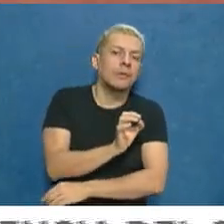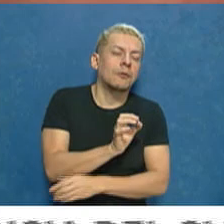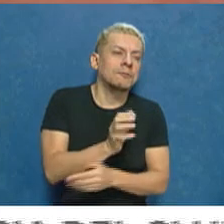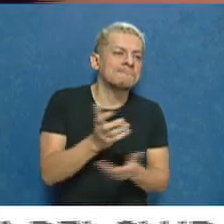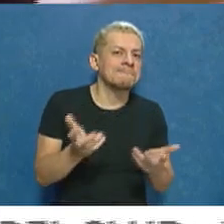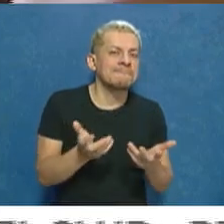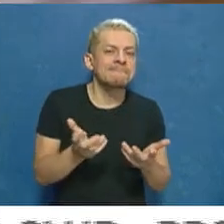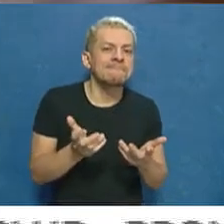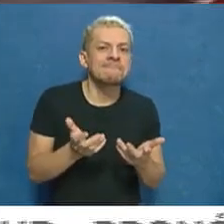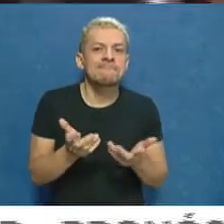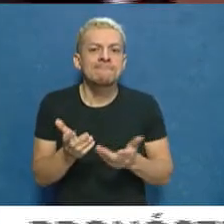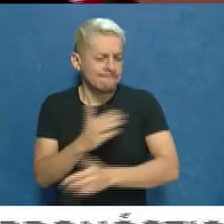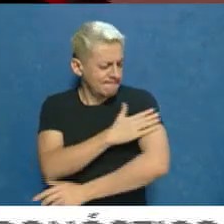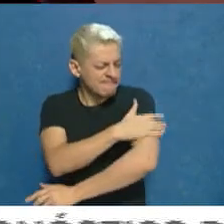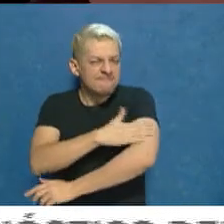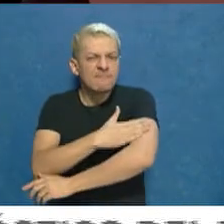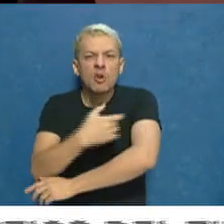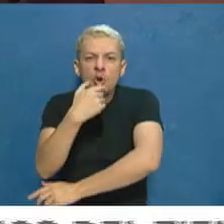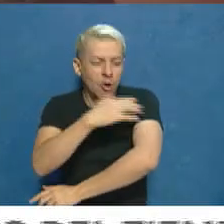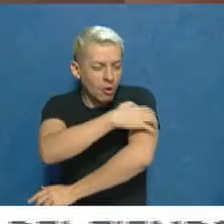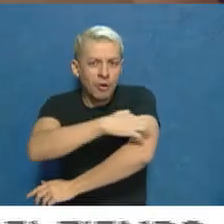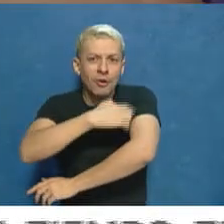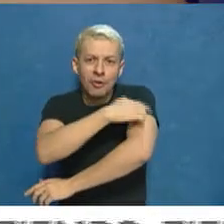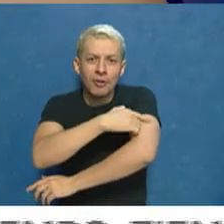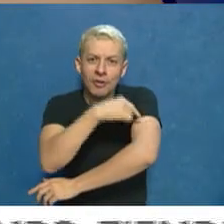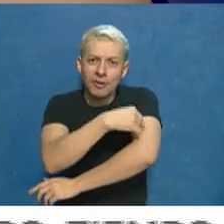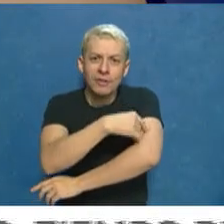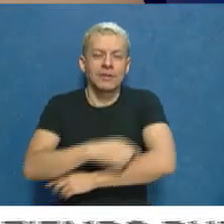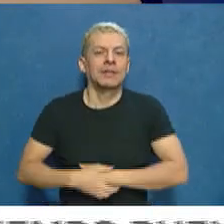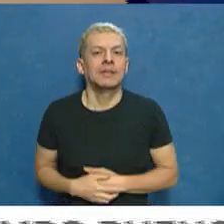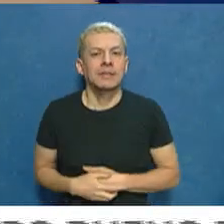o color rojo en el sitio de la inoculación,